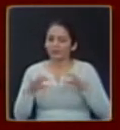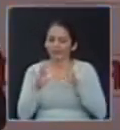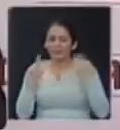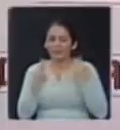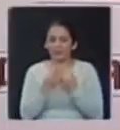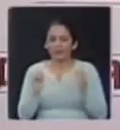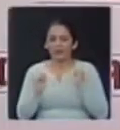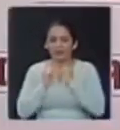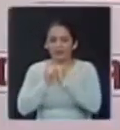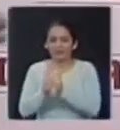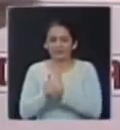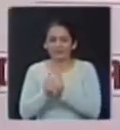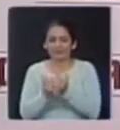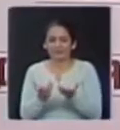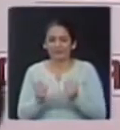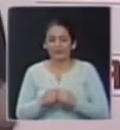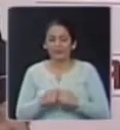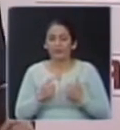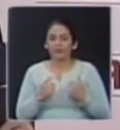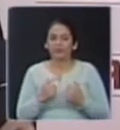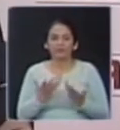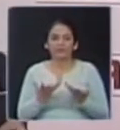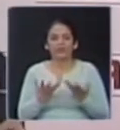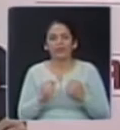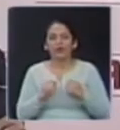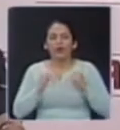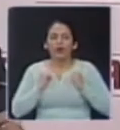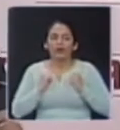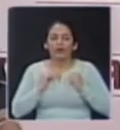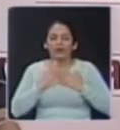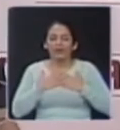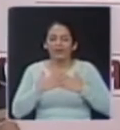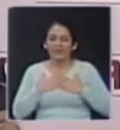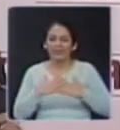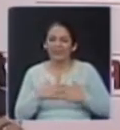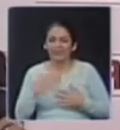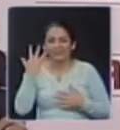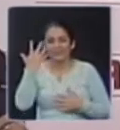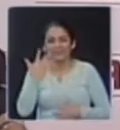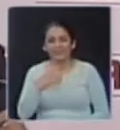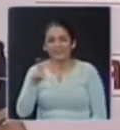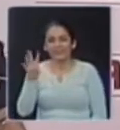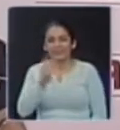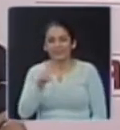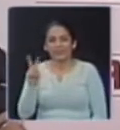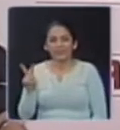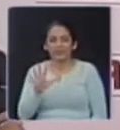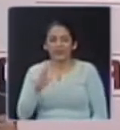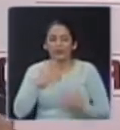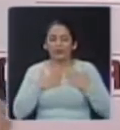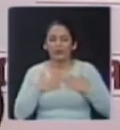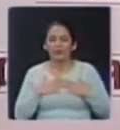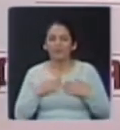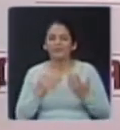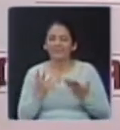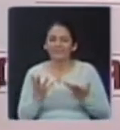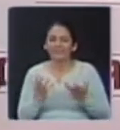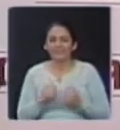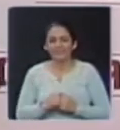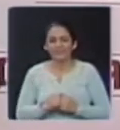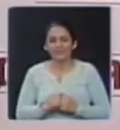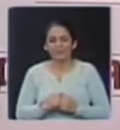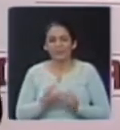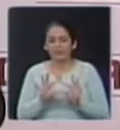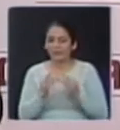tener bueno, un poco de descanso, al menos el 24 y 25, con las actividades para poder aprovechar